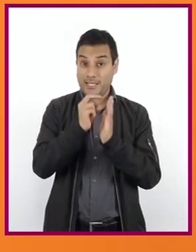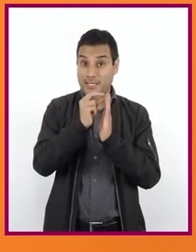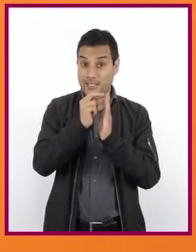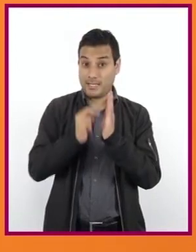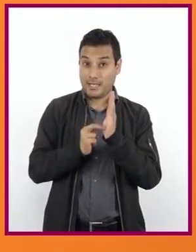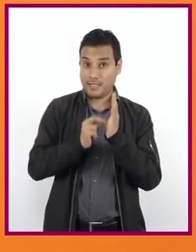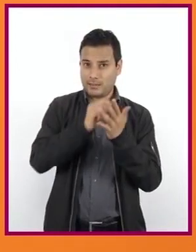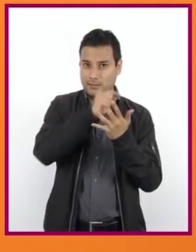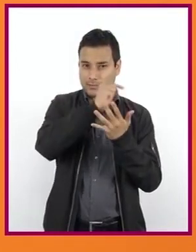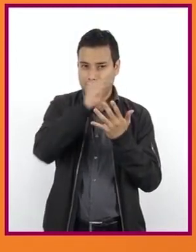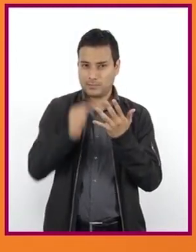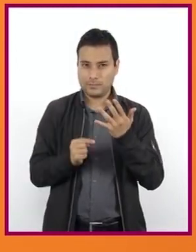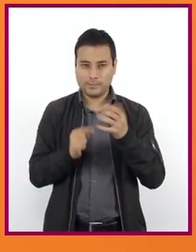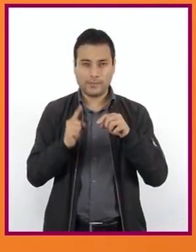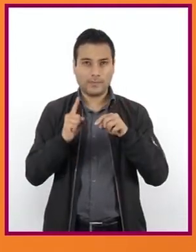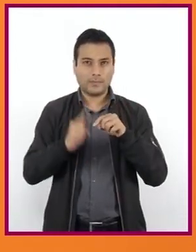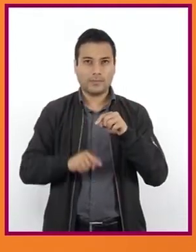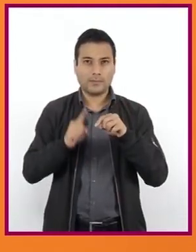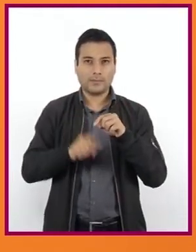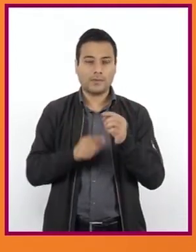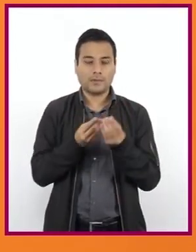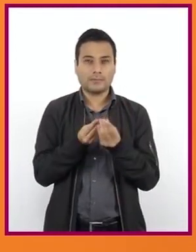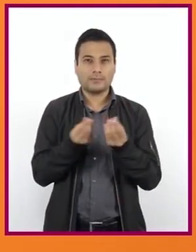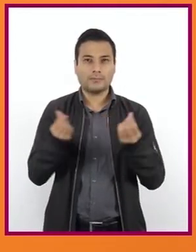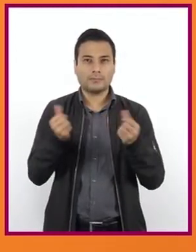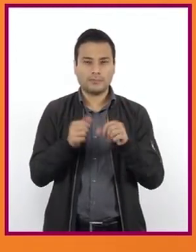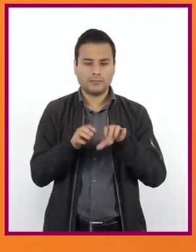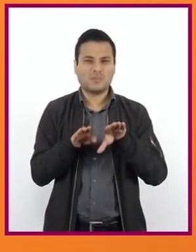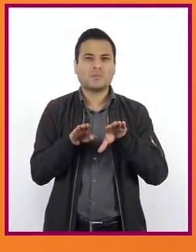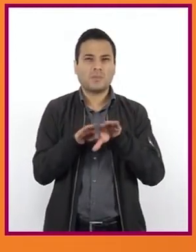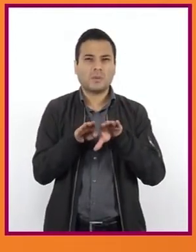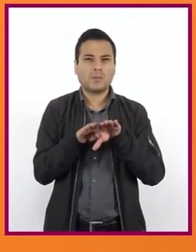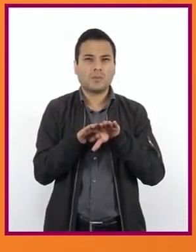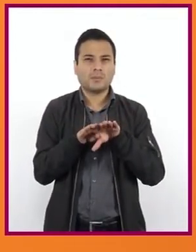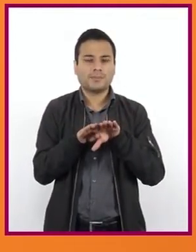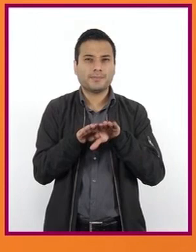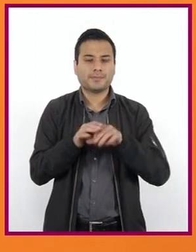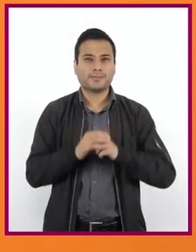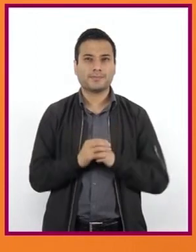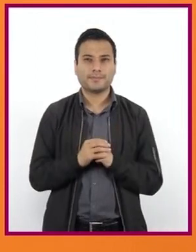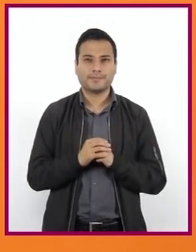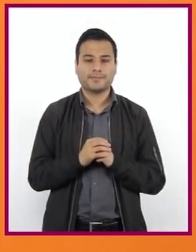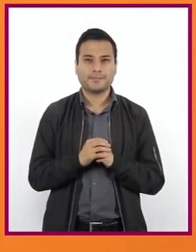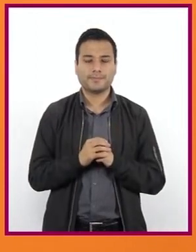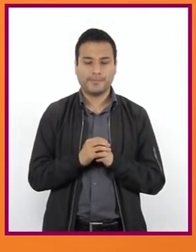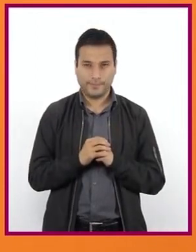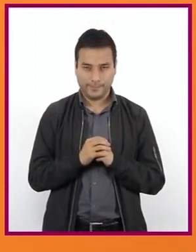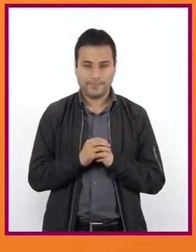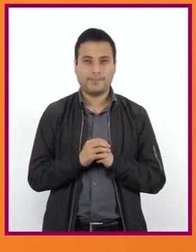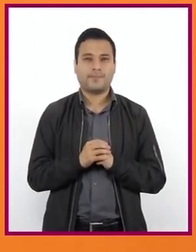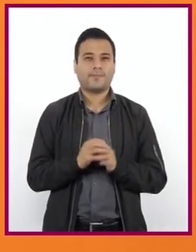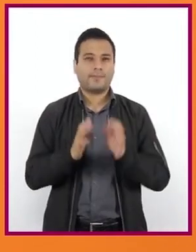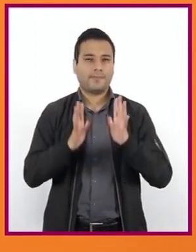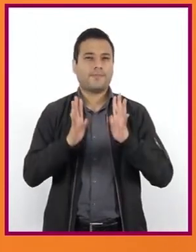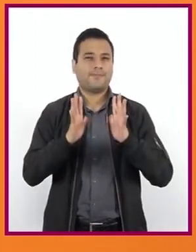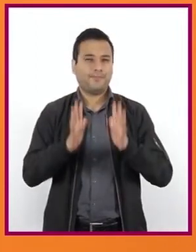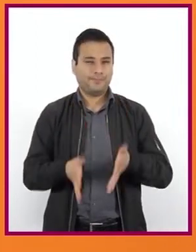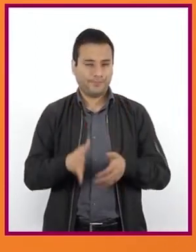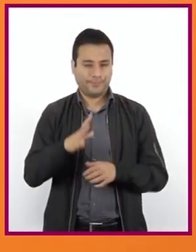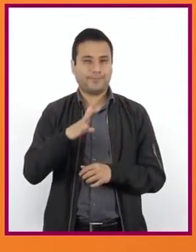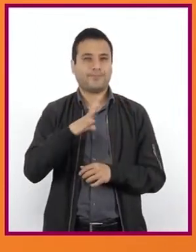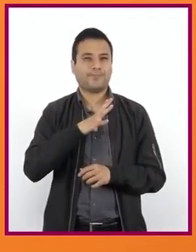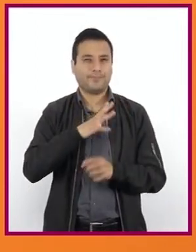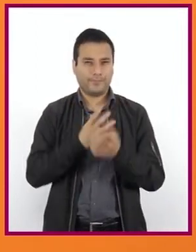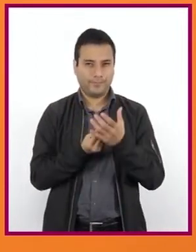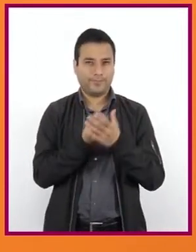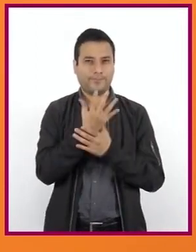para contrarrestar estas situaciones en Nueva España fueron estipuladas en reglamentos